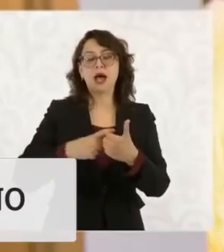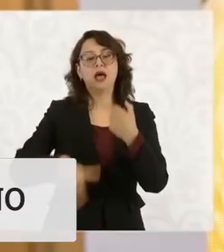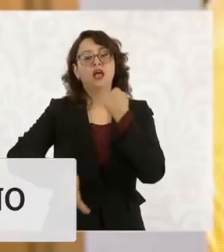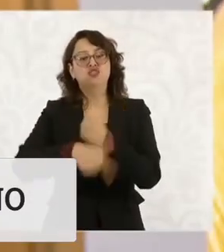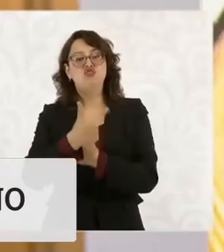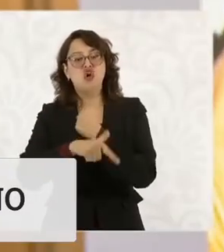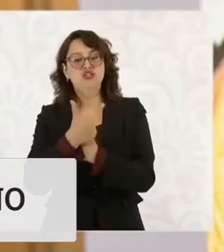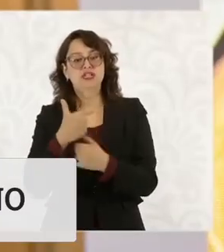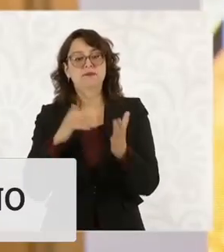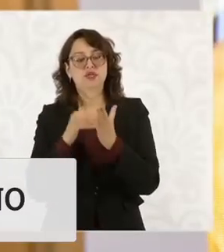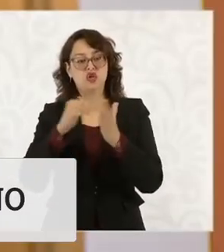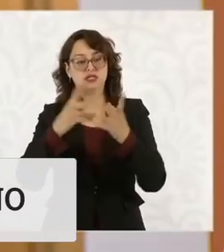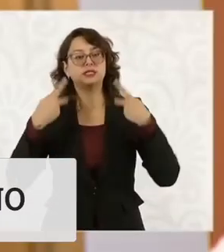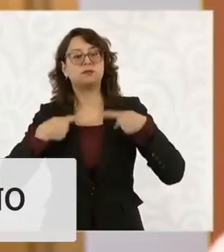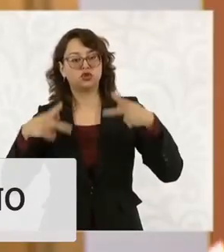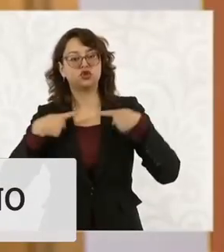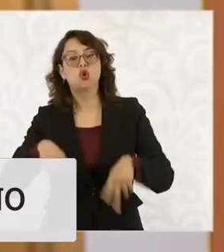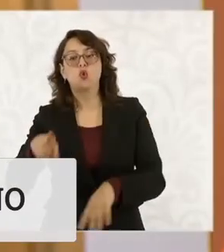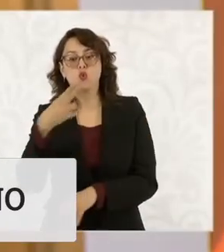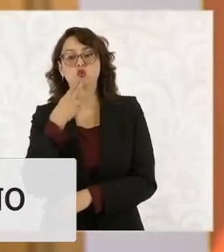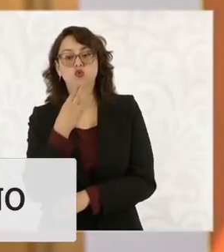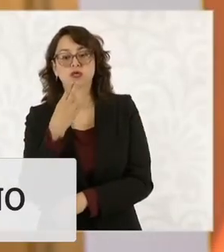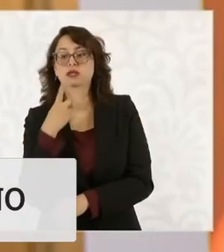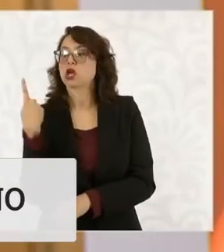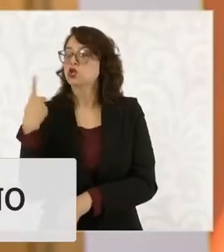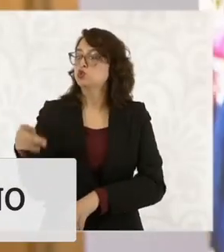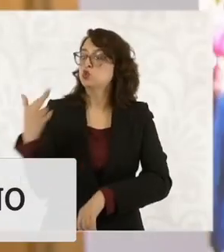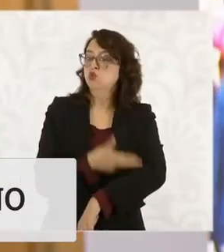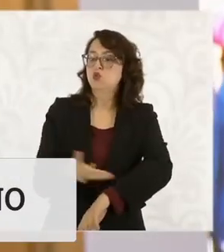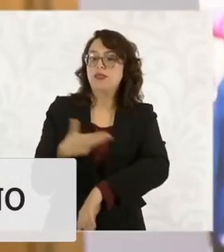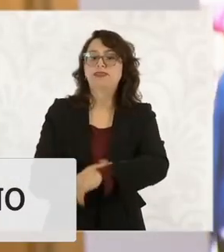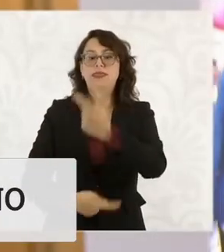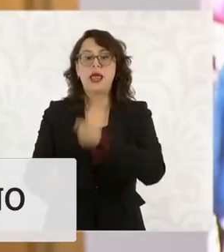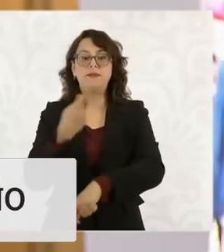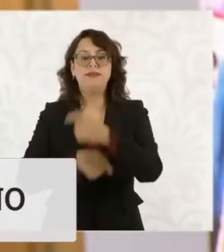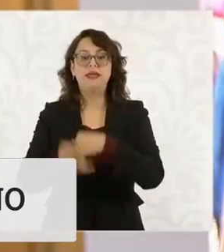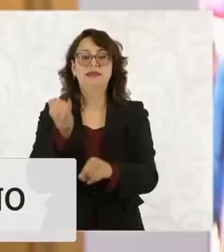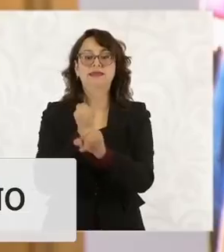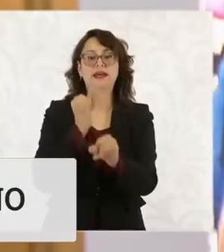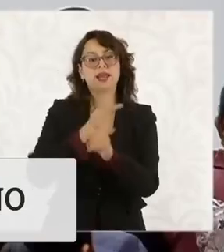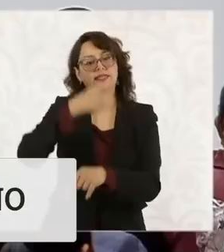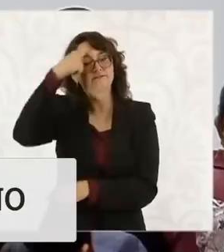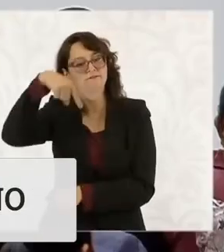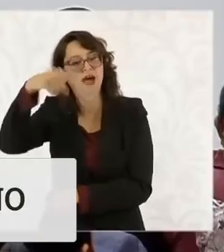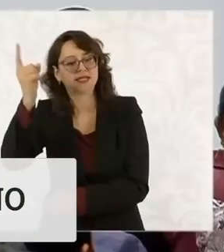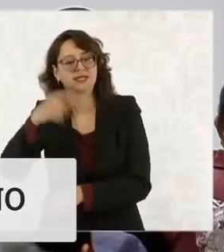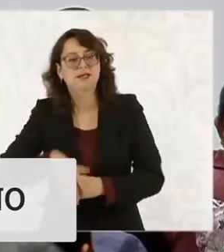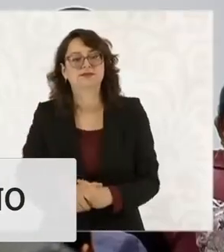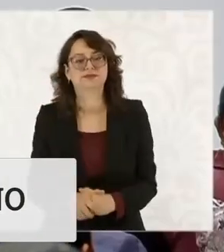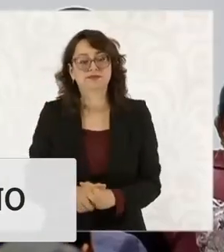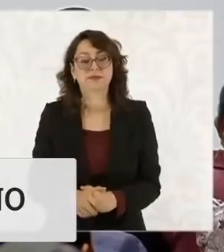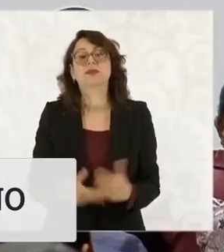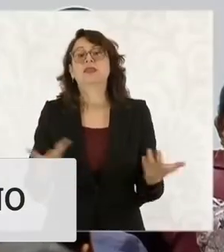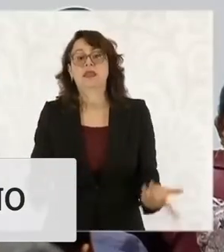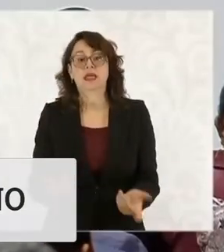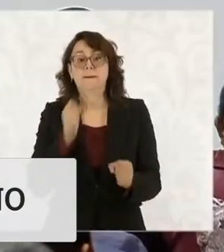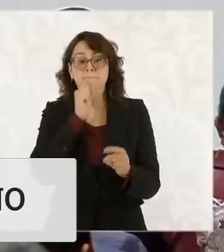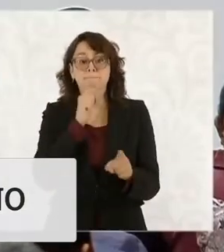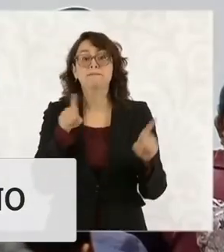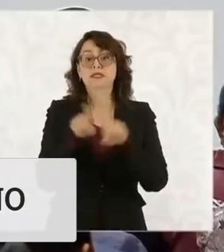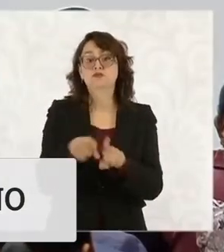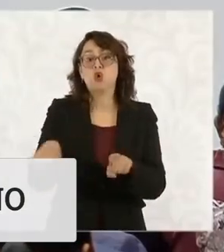de mexicanas y mexicanos para facilitar el acceso a trámites digitales. La Comisión Nacional de